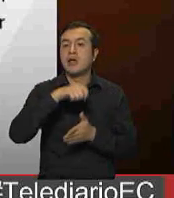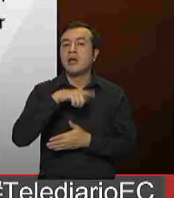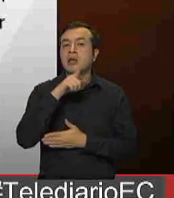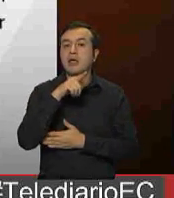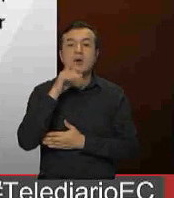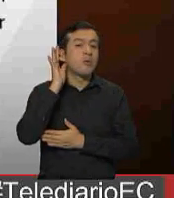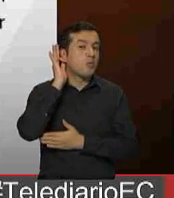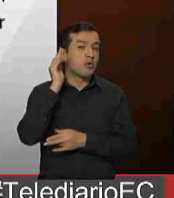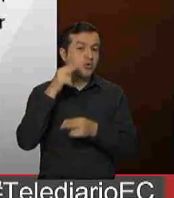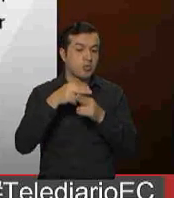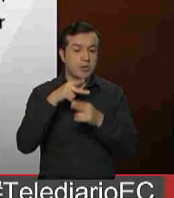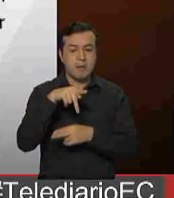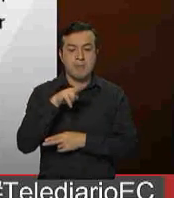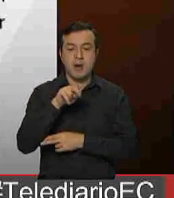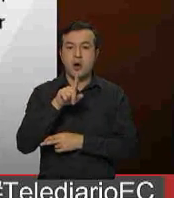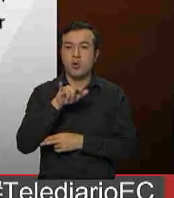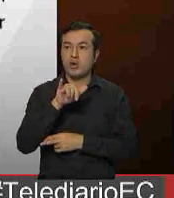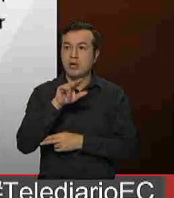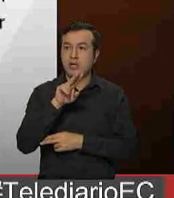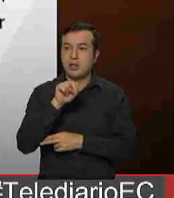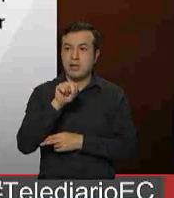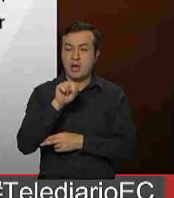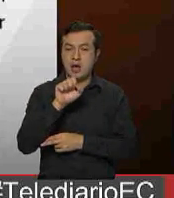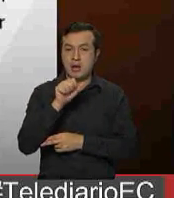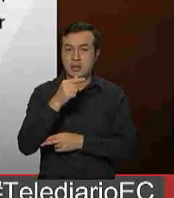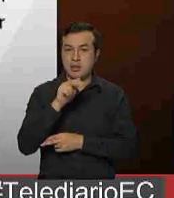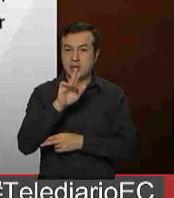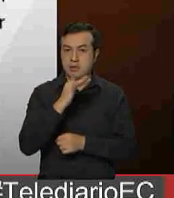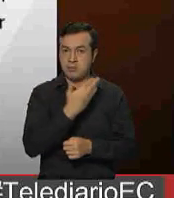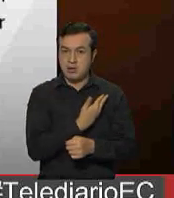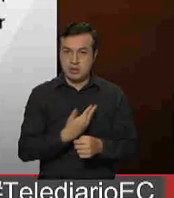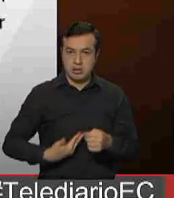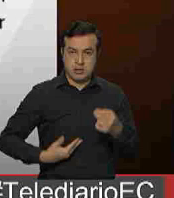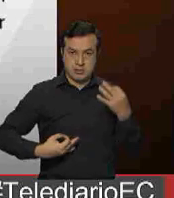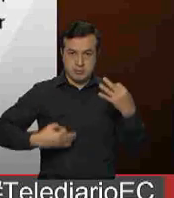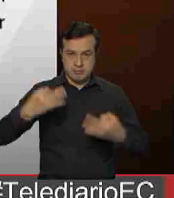doctora Paulina Aguirre, presidenta de la Corte Nacional de Justicia.